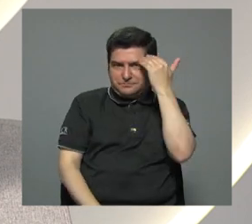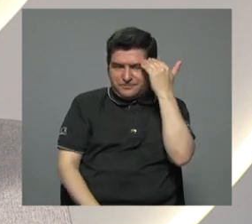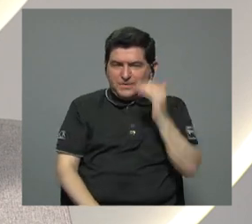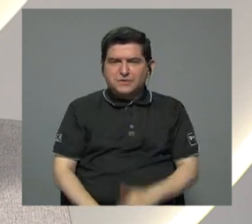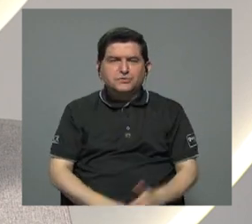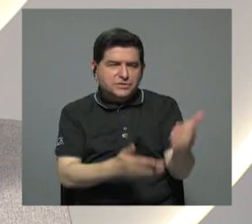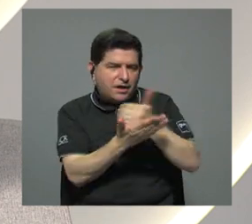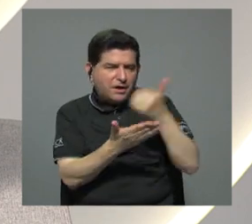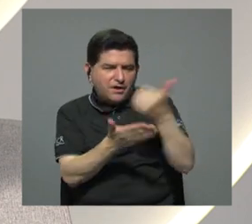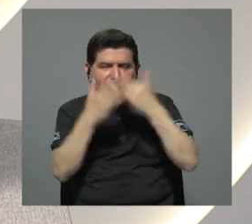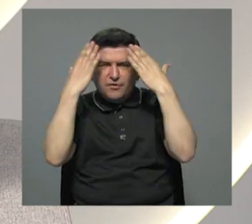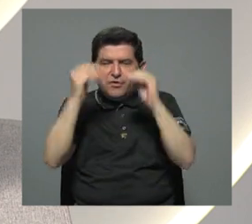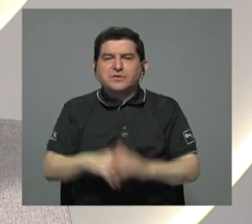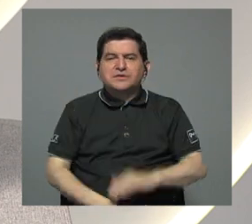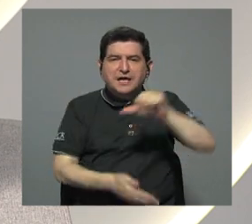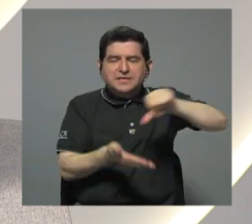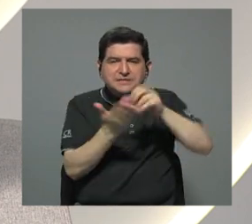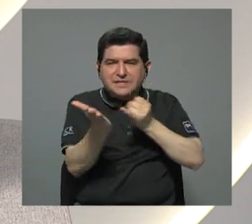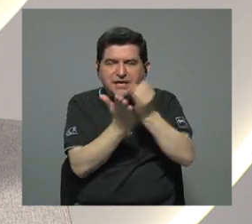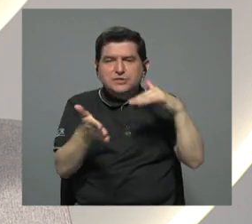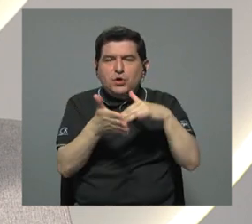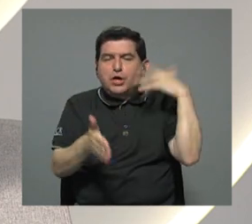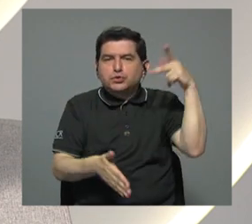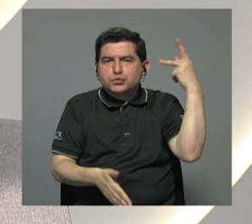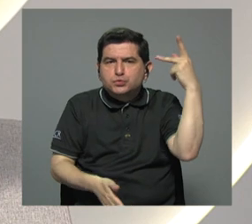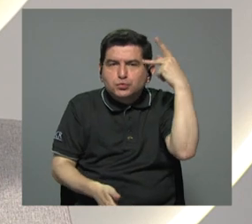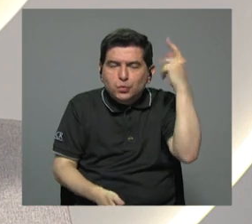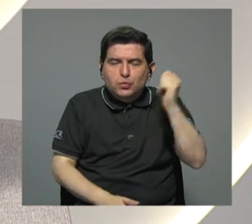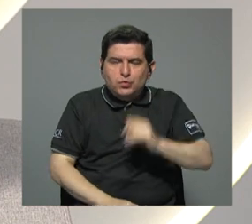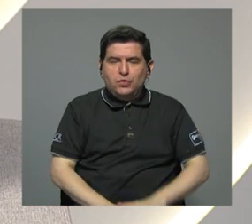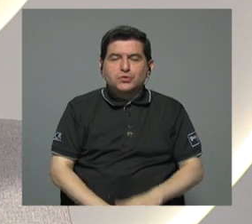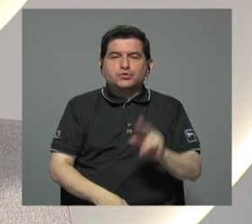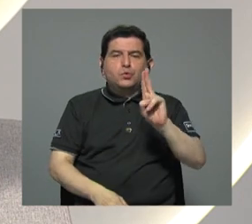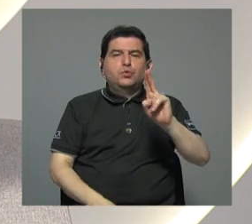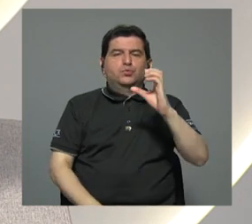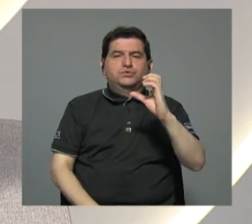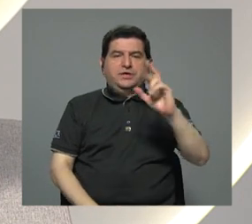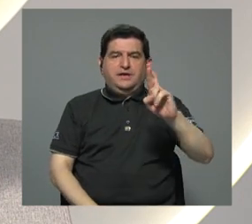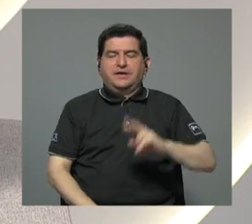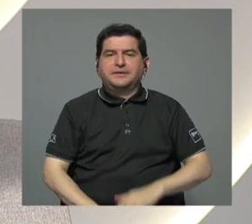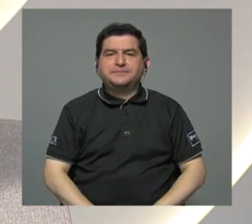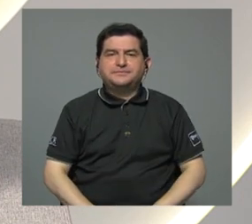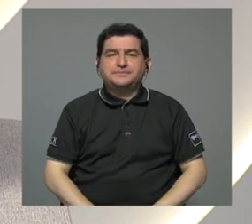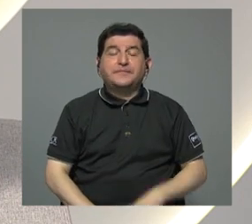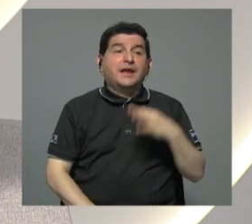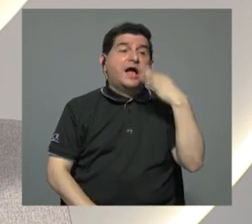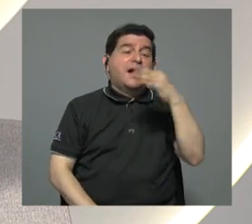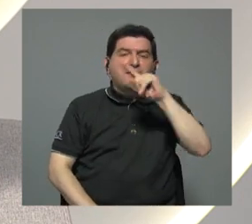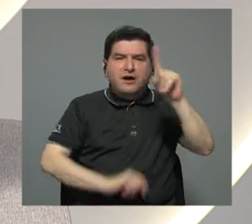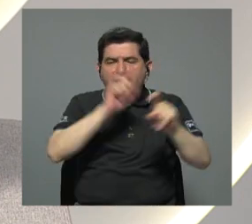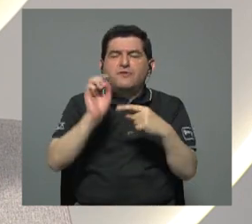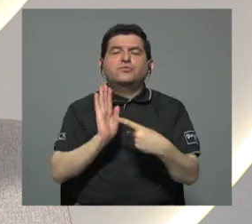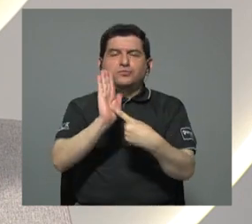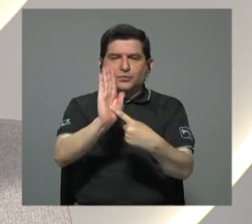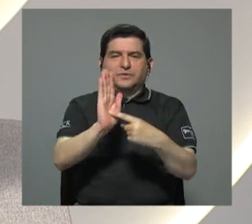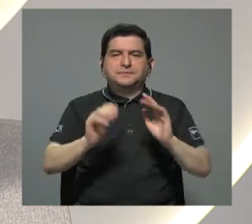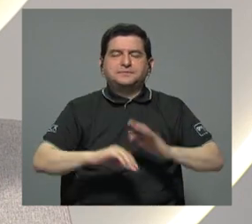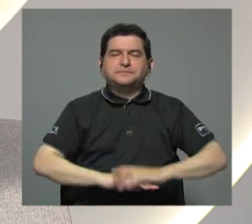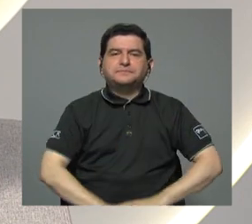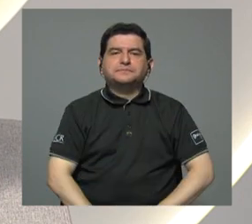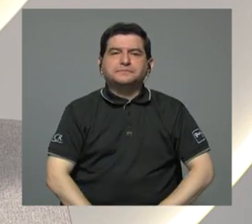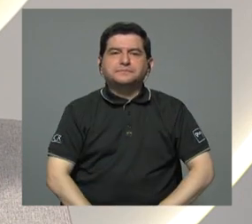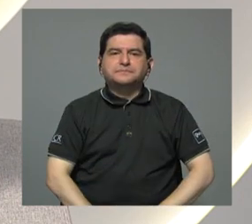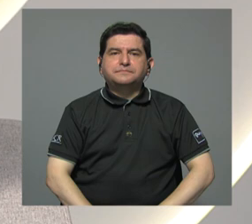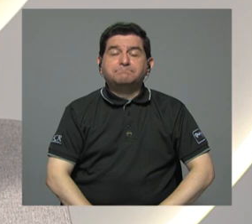recogiendo datos por parte del centro de investigación estudios políticos de la universidad de costa rica una próxima encuesta que vamos a tener